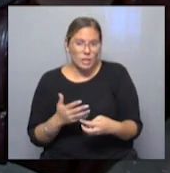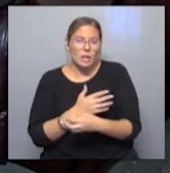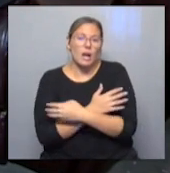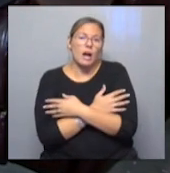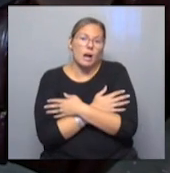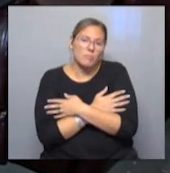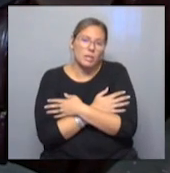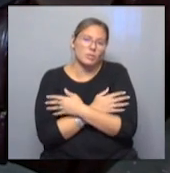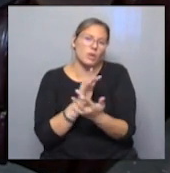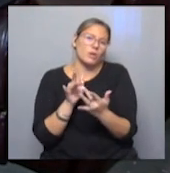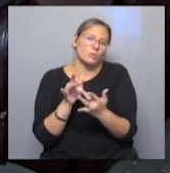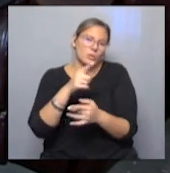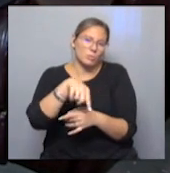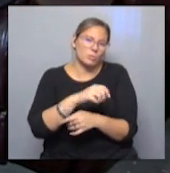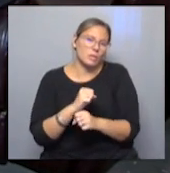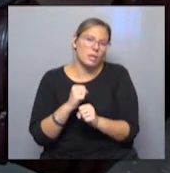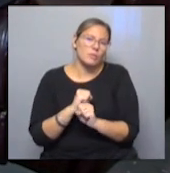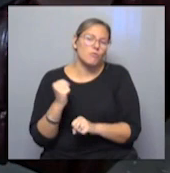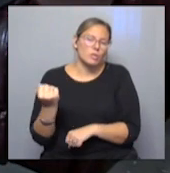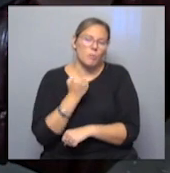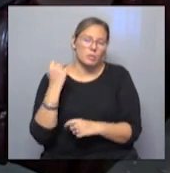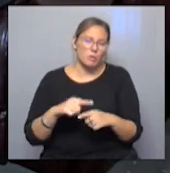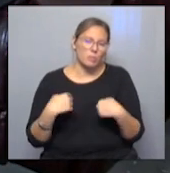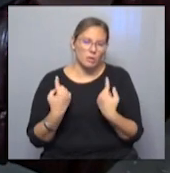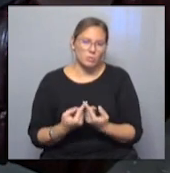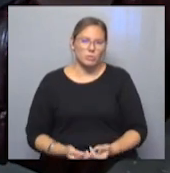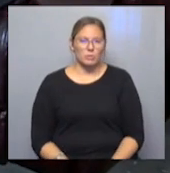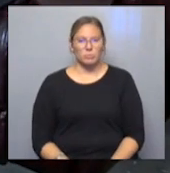abrazo con ustedes es imprescindible para nosotros.